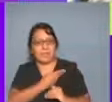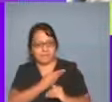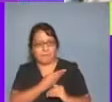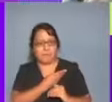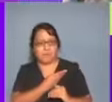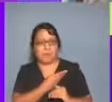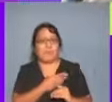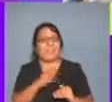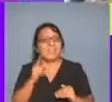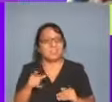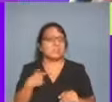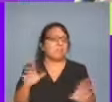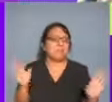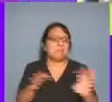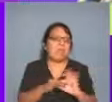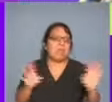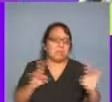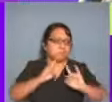sí